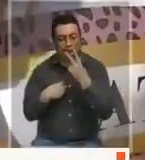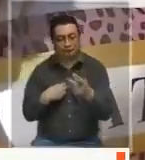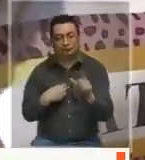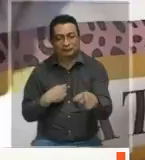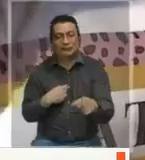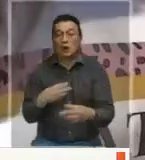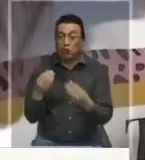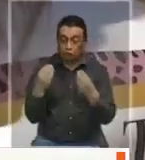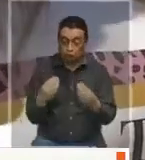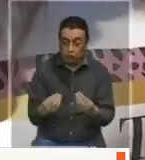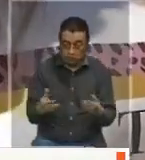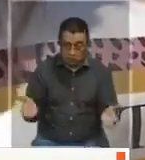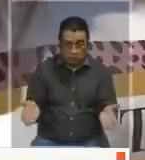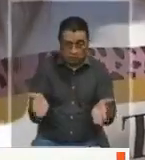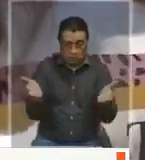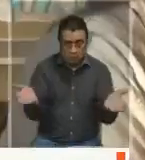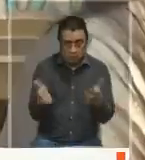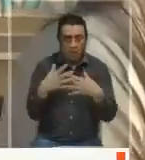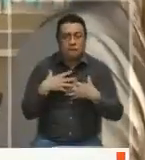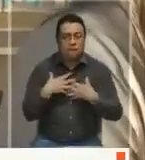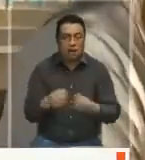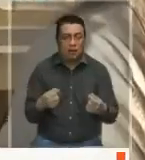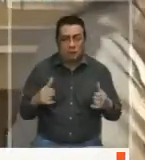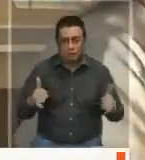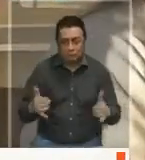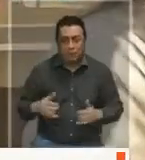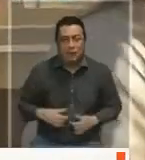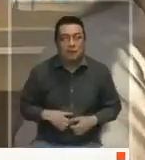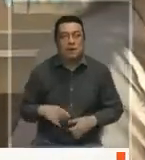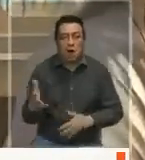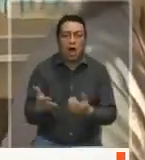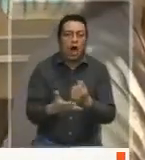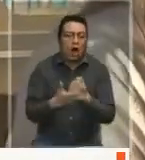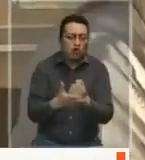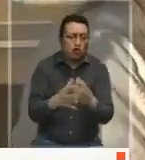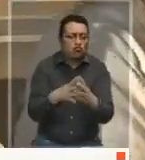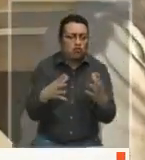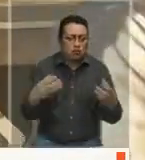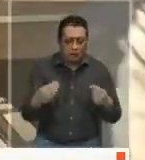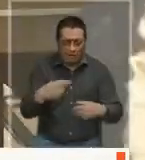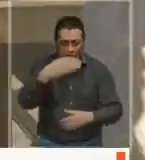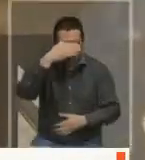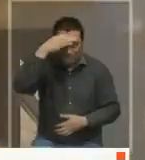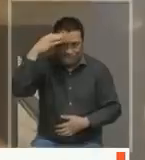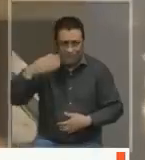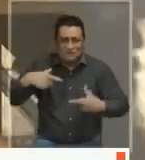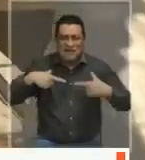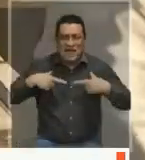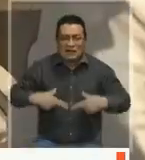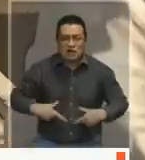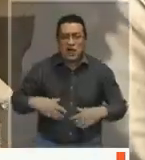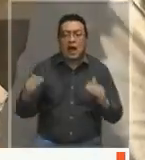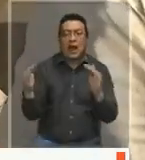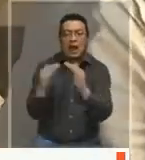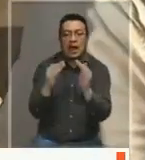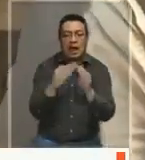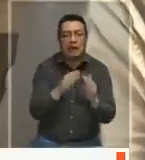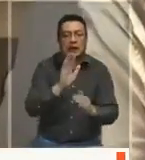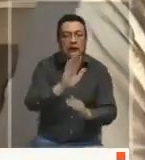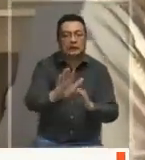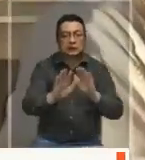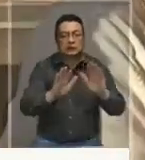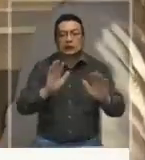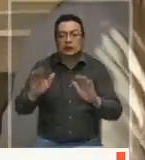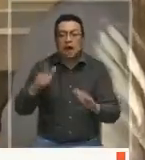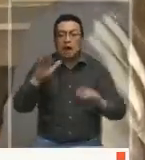pero es bueno, esto es lo que él ama. Esto los ayuda un montón, sobre todo ahora en vacaciones, que la gente en sus casas, a veces no